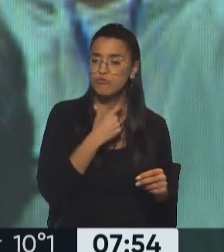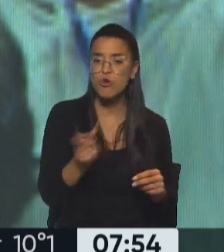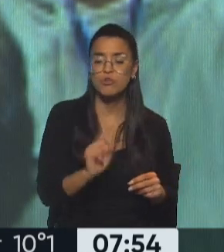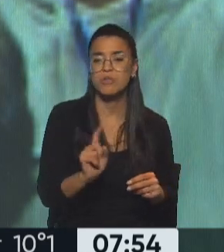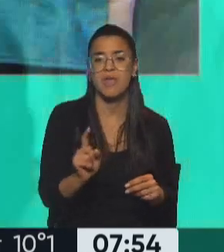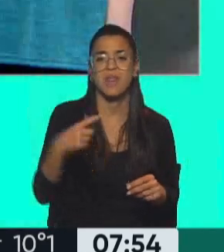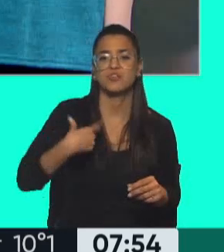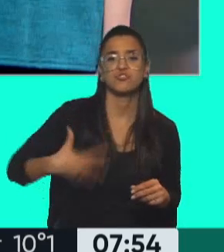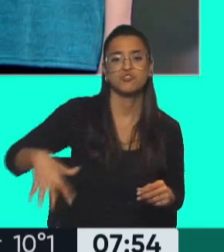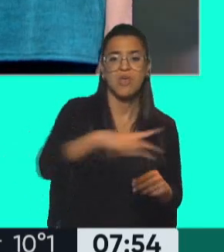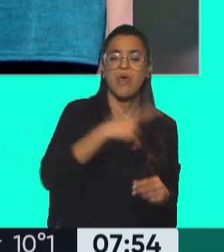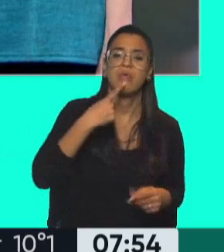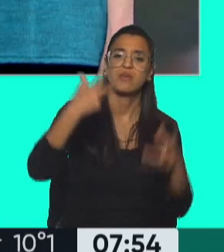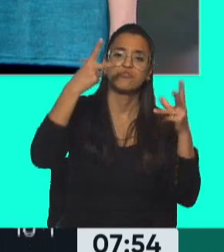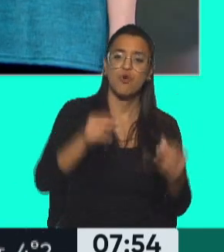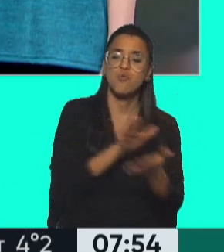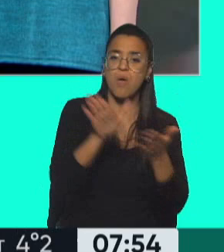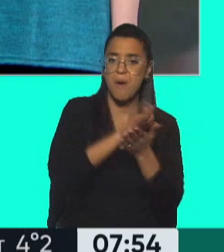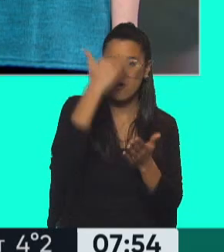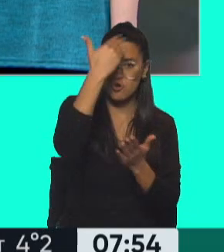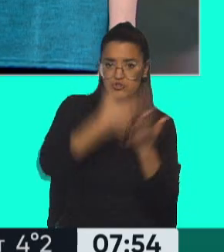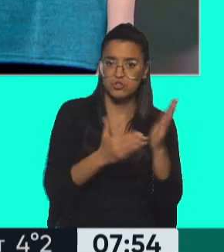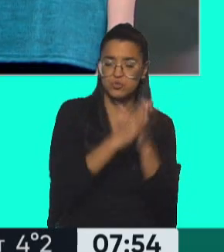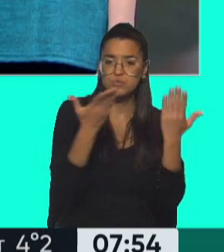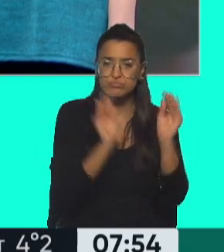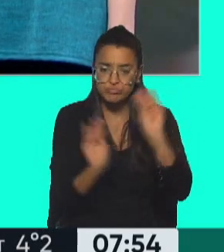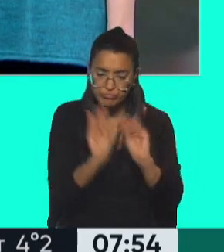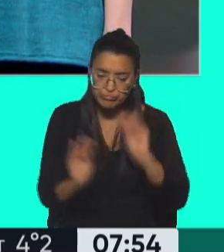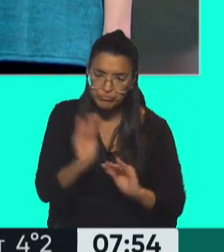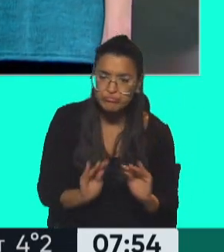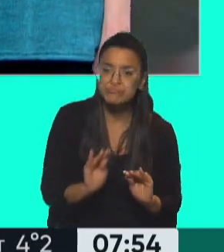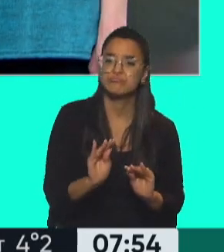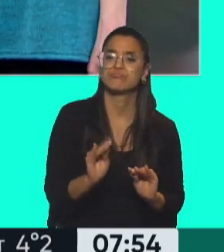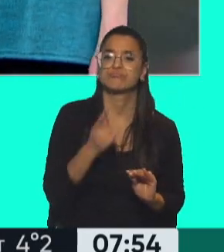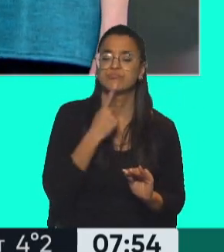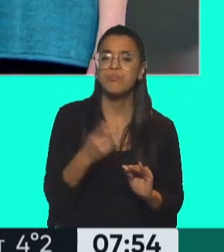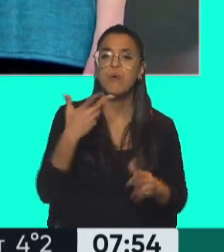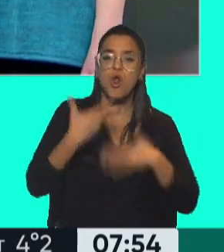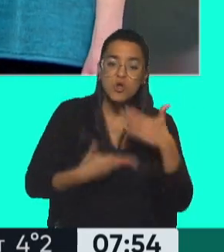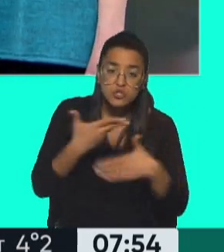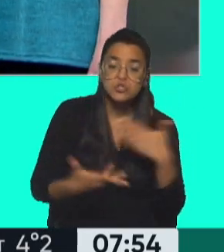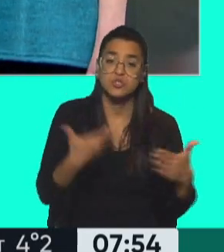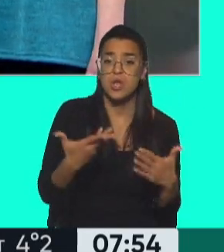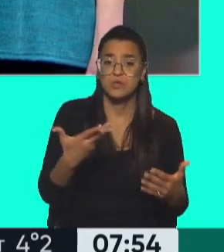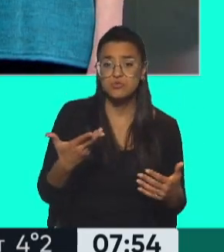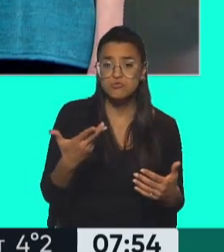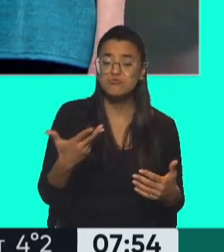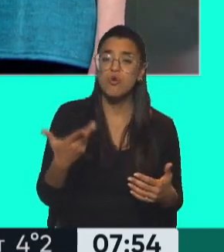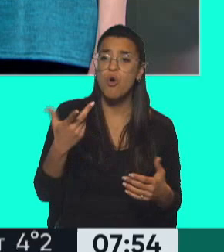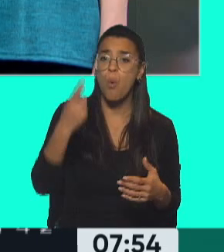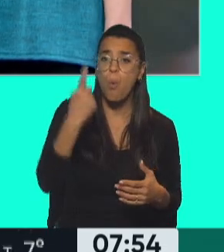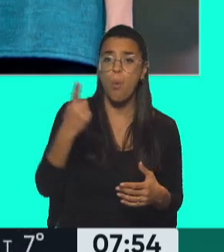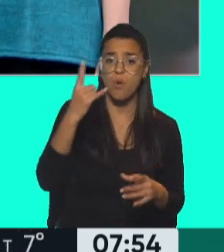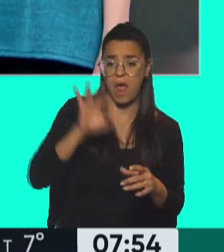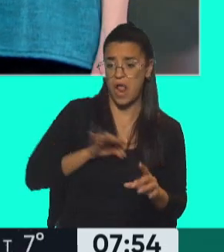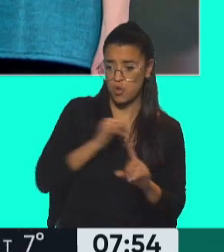chilena ha puesto sobre la nueva constitución que se había elaborado por un proceso constituyente que empezó hace un año y medio